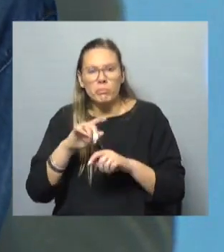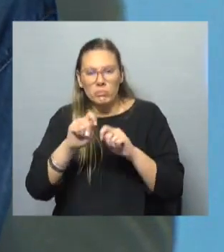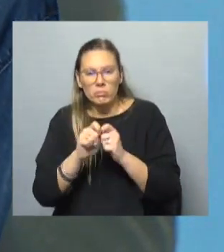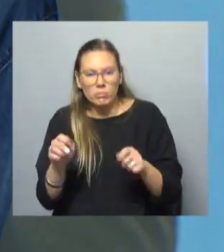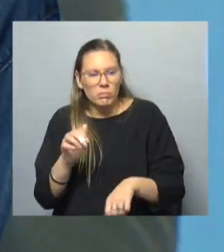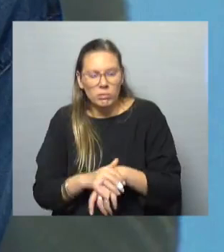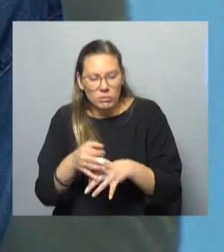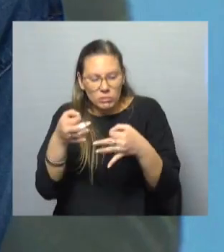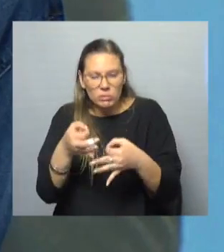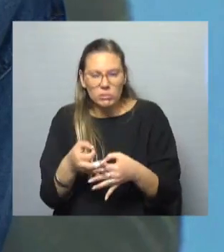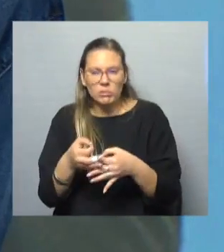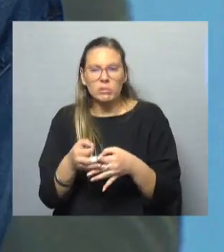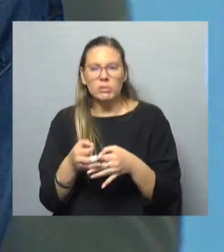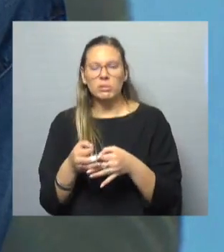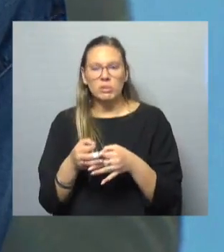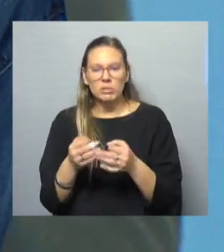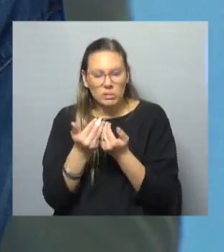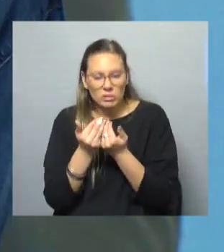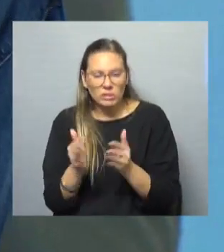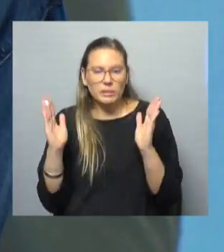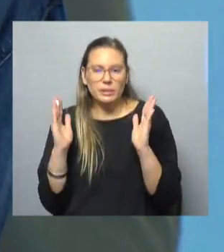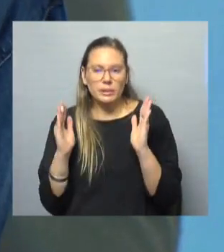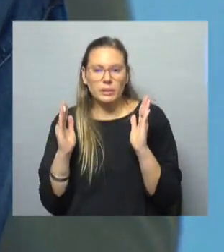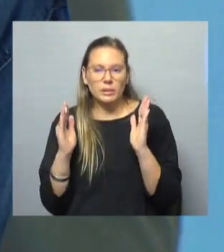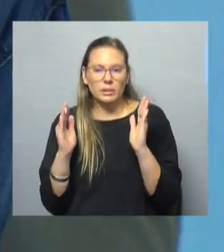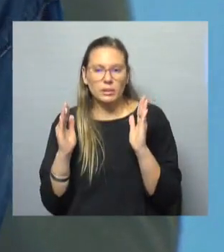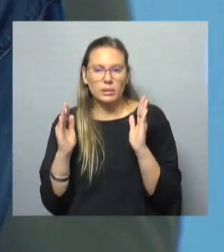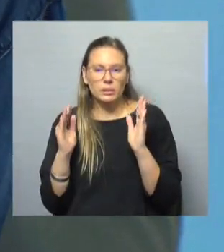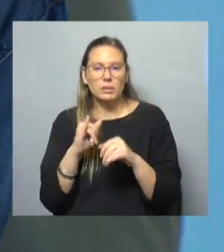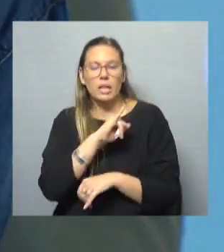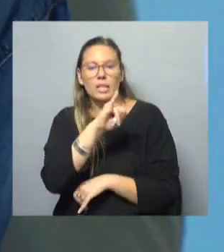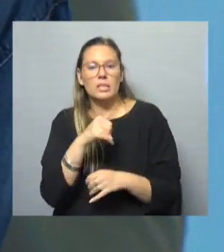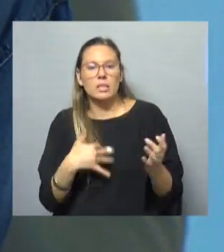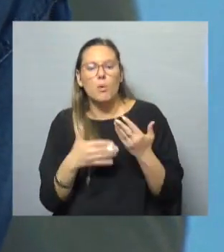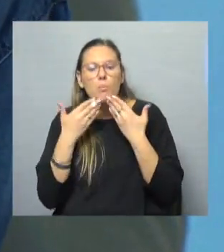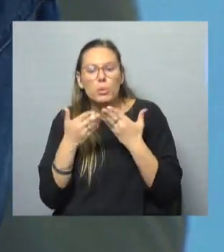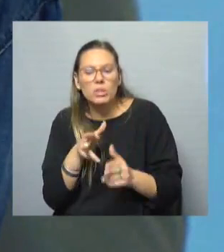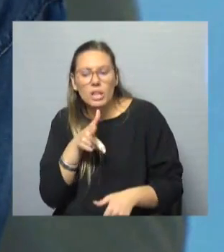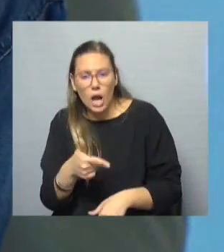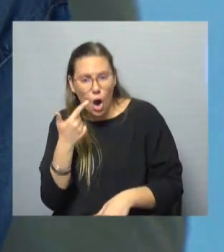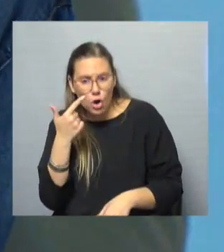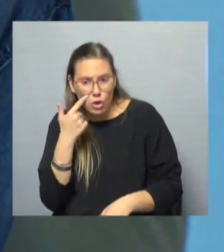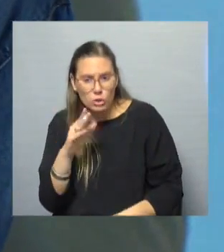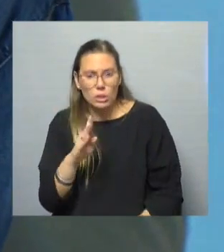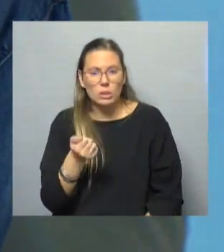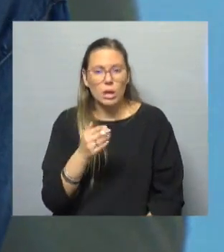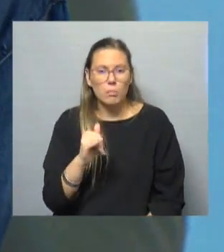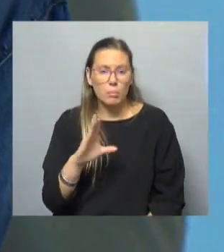el momento justo, en el inicio, cuando Zita Rosa le pregunta a la hija si conoce a Papico Semis.